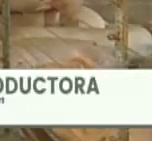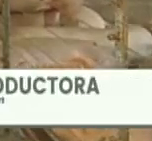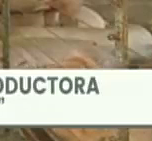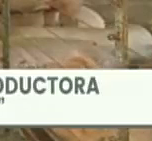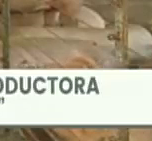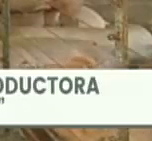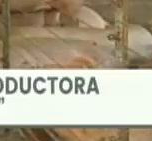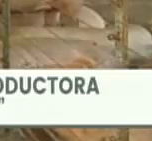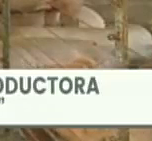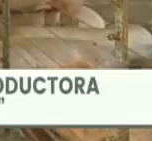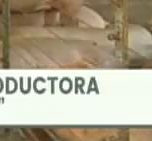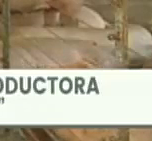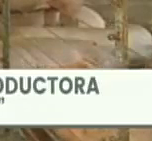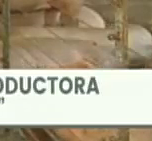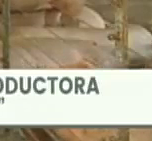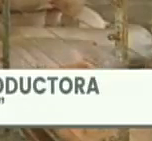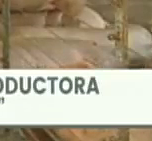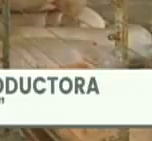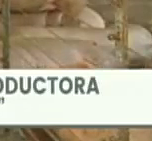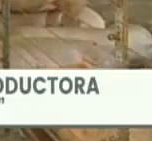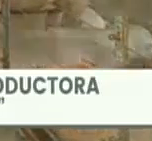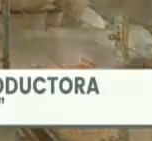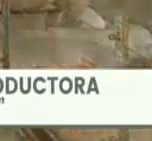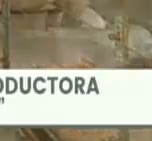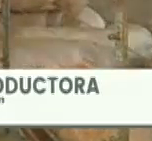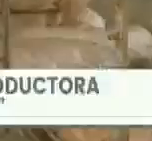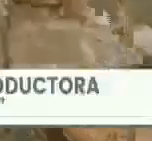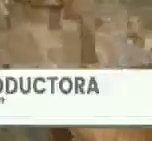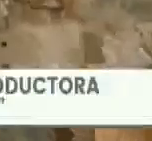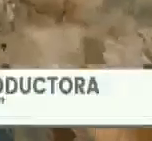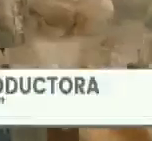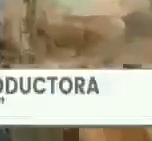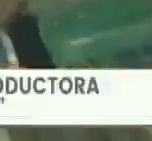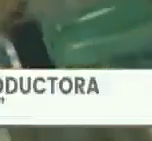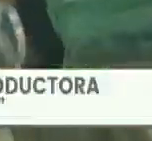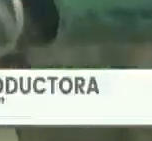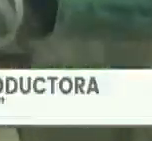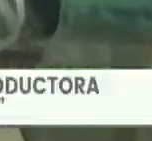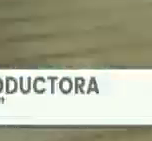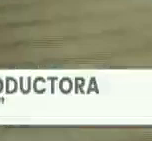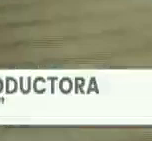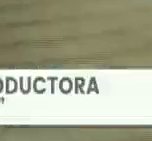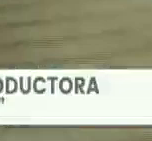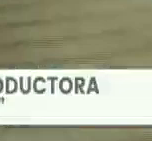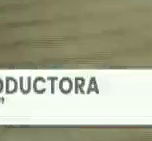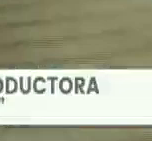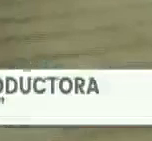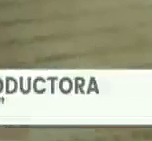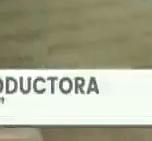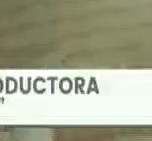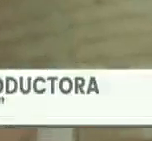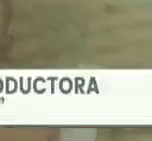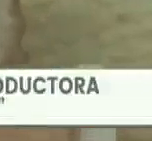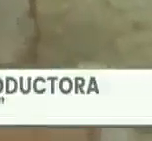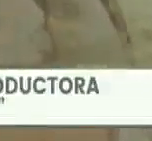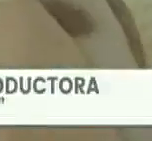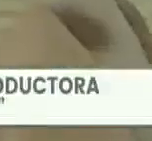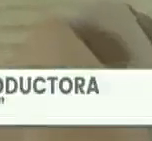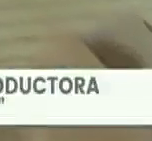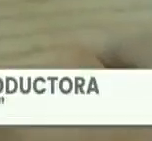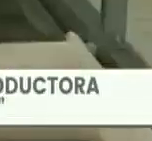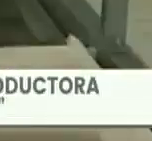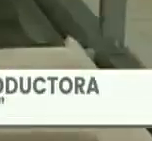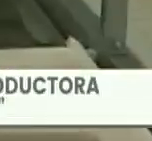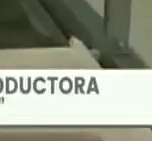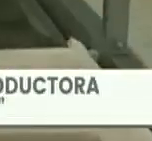parroquia muy cercana, pues, a el eje rural de donde nos conseguimos con una